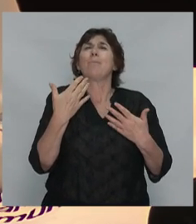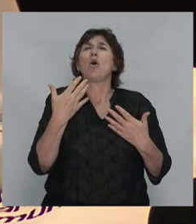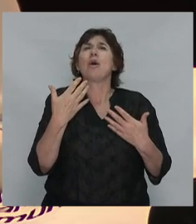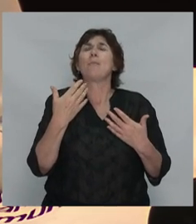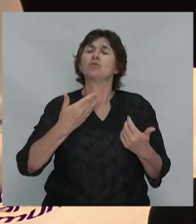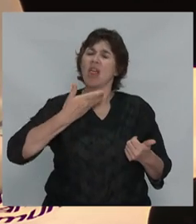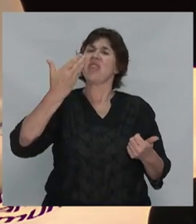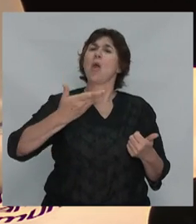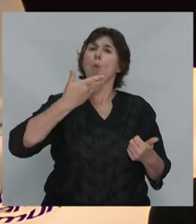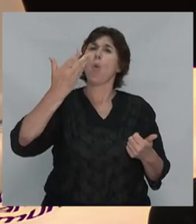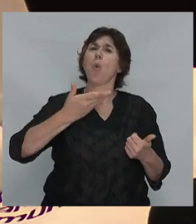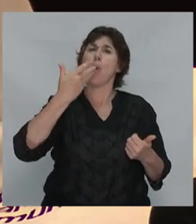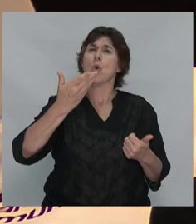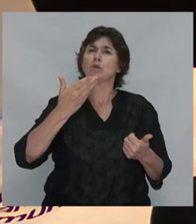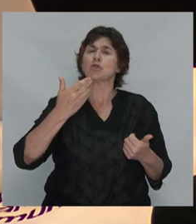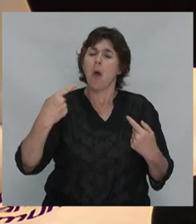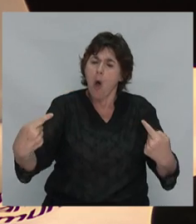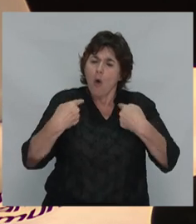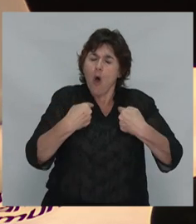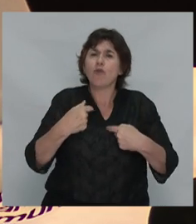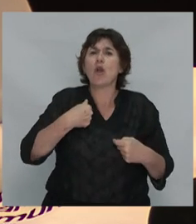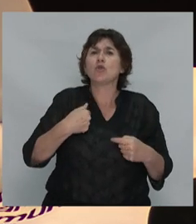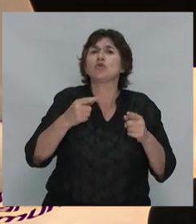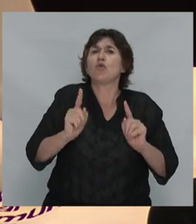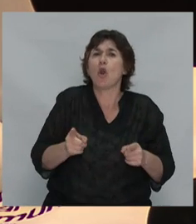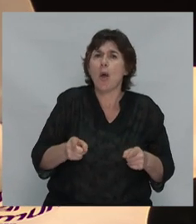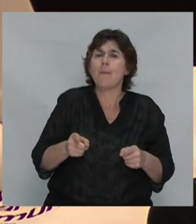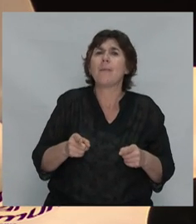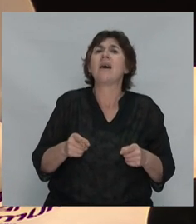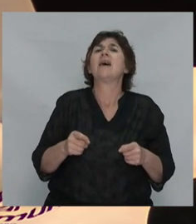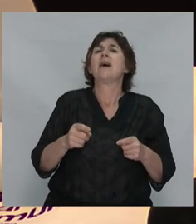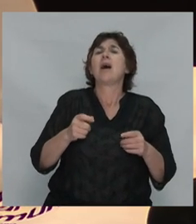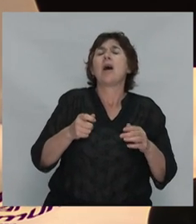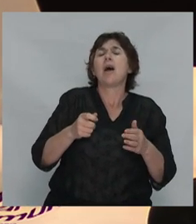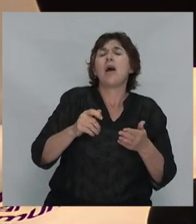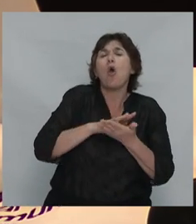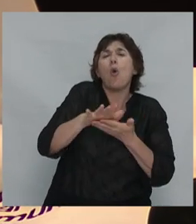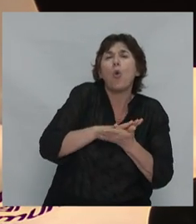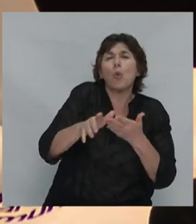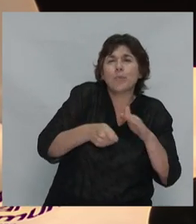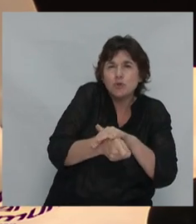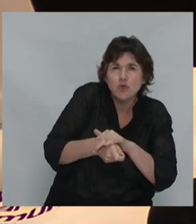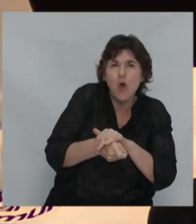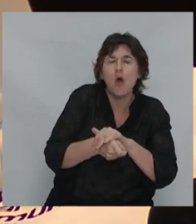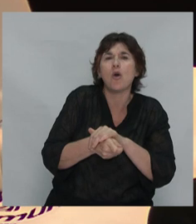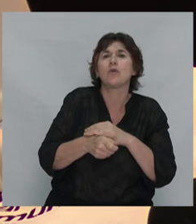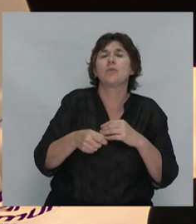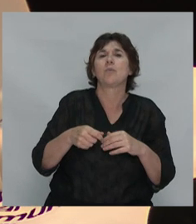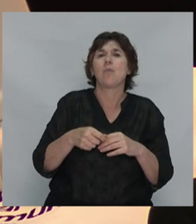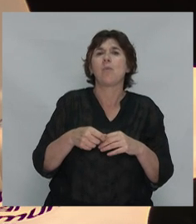cuenta en contra de nosotros mismos la corrupción sistémica en américa latina' del sistema de justicia es